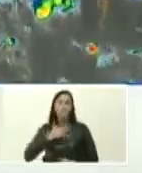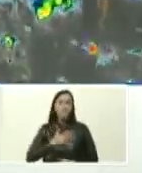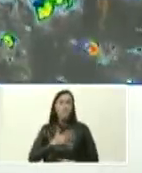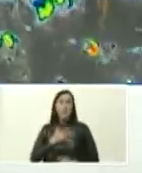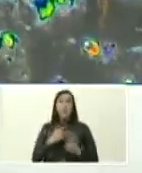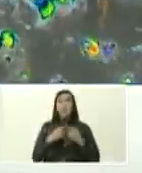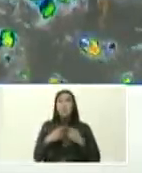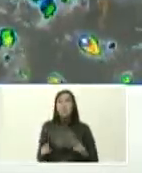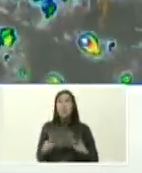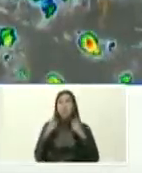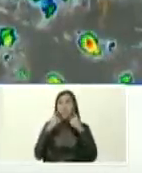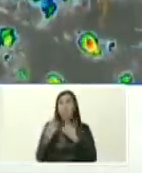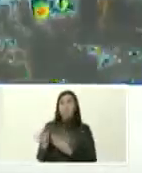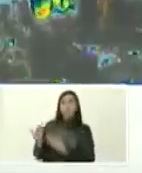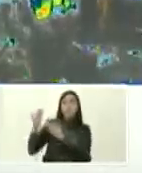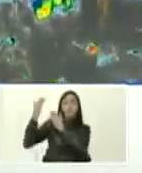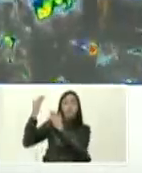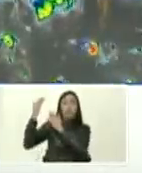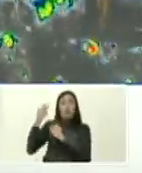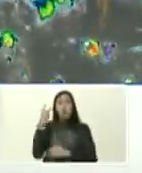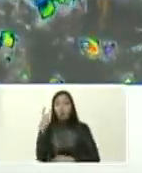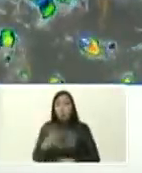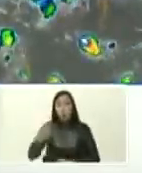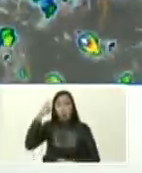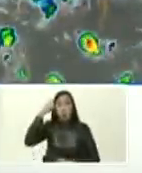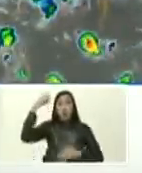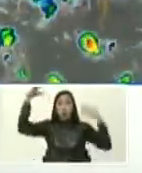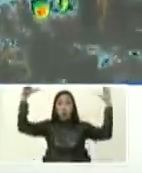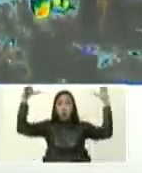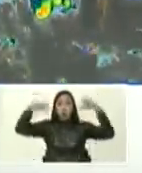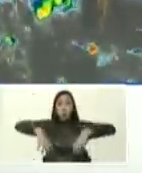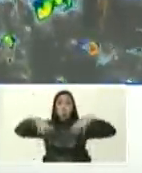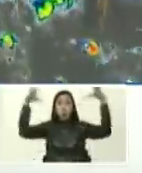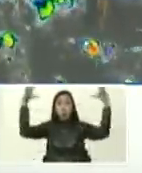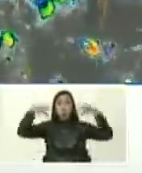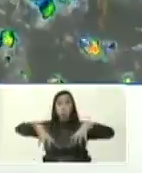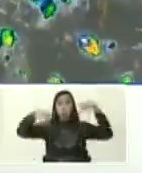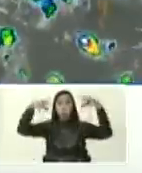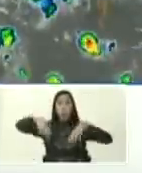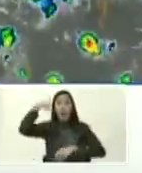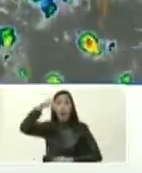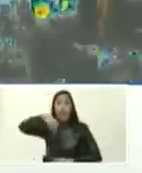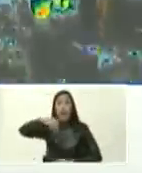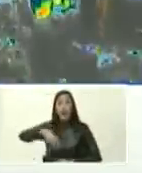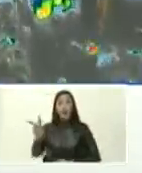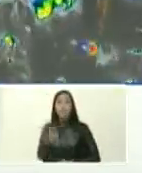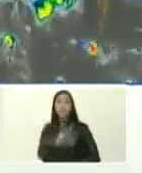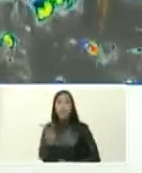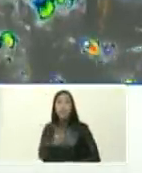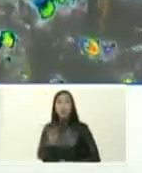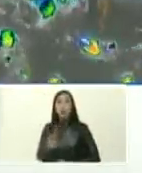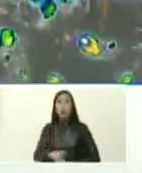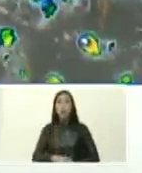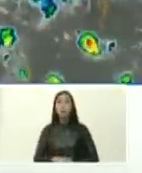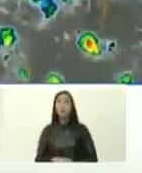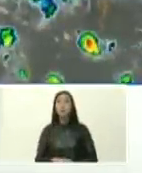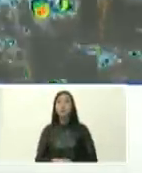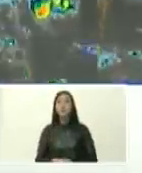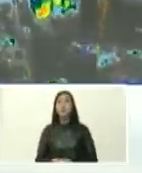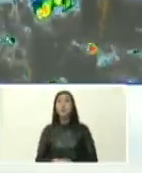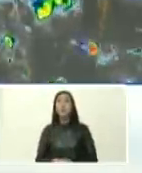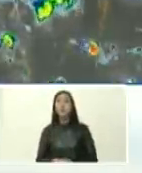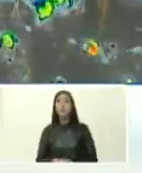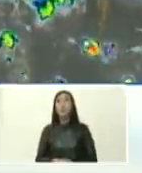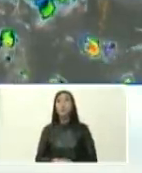está la vaguada que va a estar dos días recorriendo y marcando el mapa. Señora vicepresidenta, el